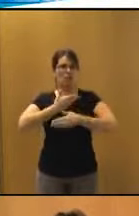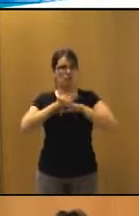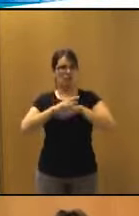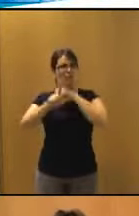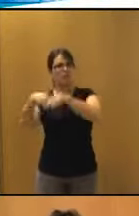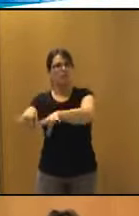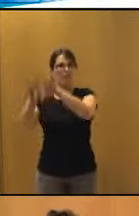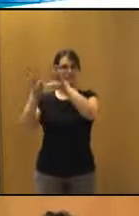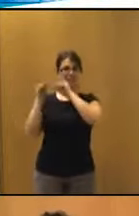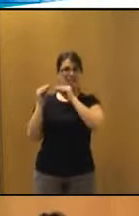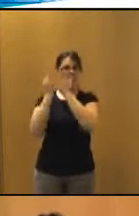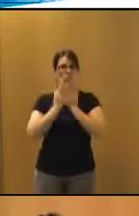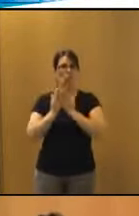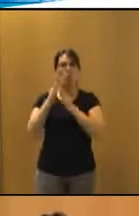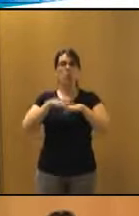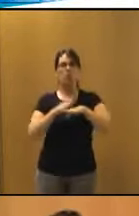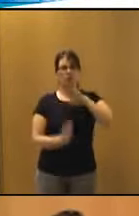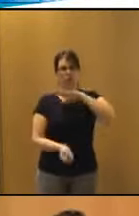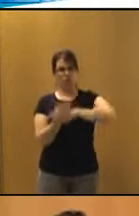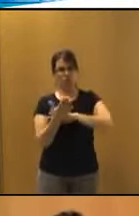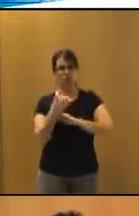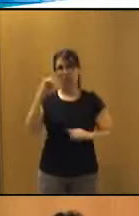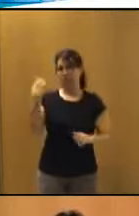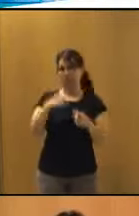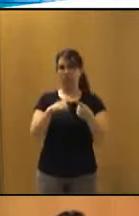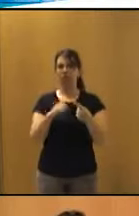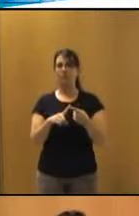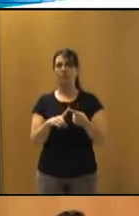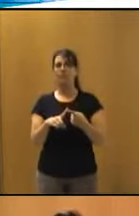a contextualizar el porqué un poco de este estudio.